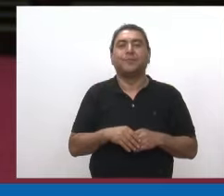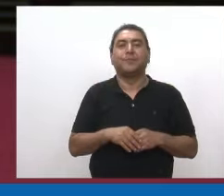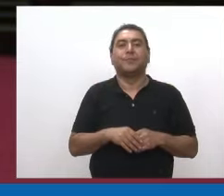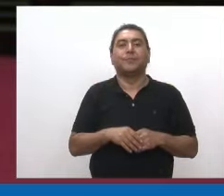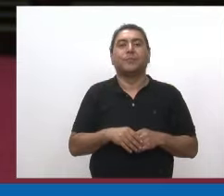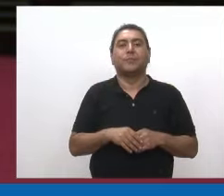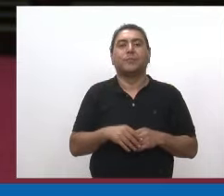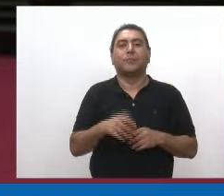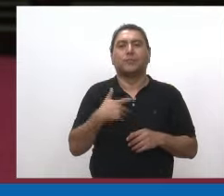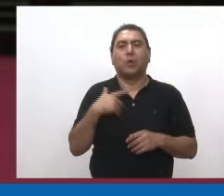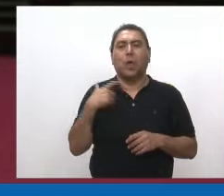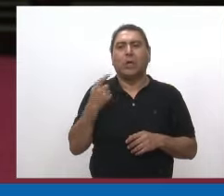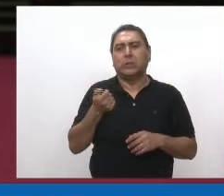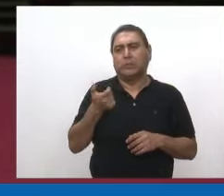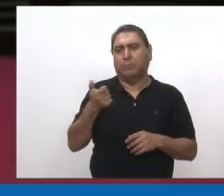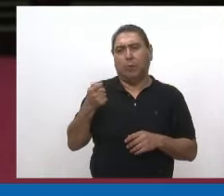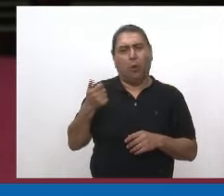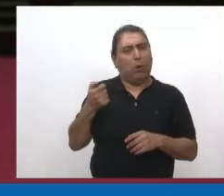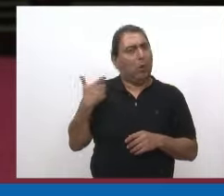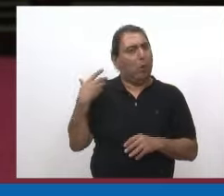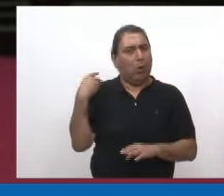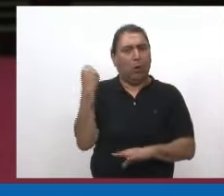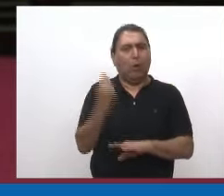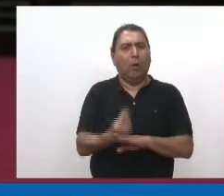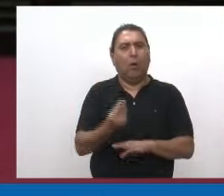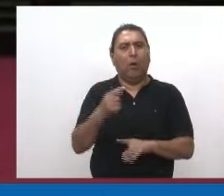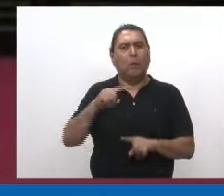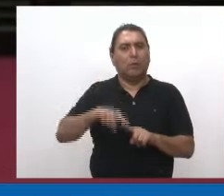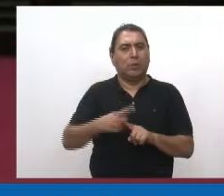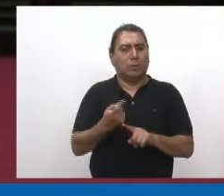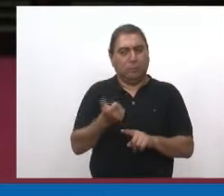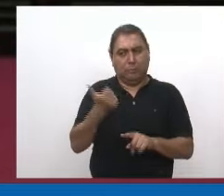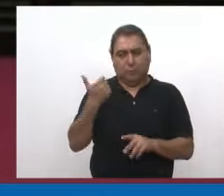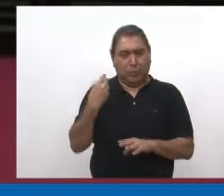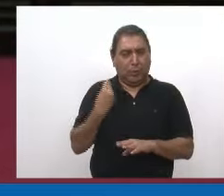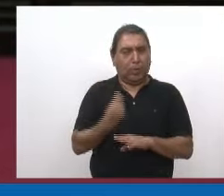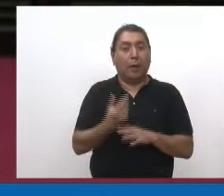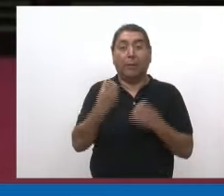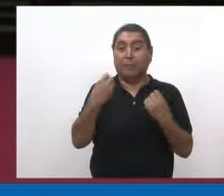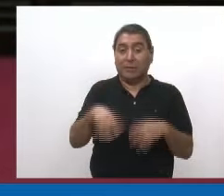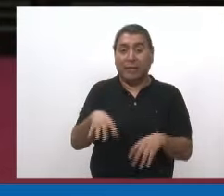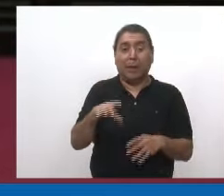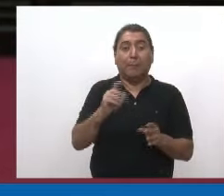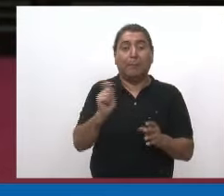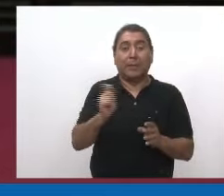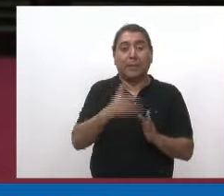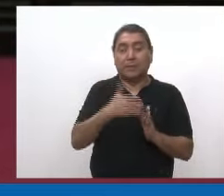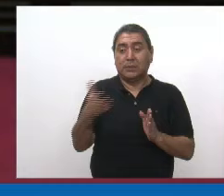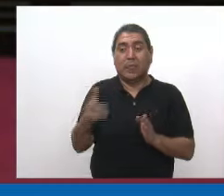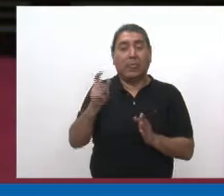Yo hace poco que estoy en política. Hace muy poco, de hecho empecé en diciembre.